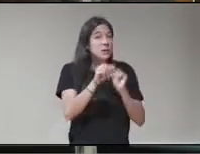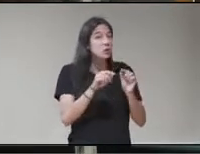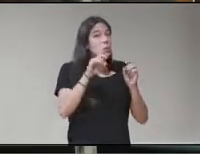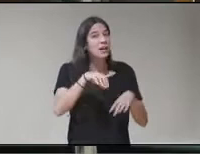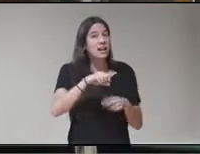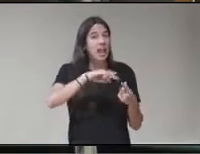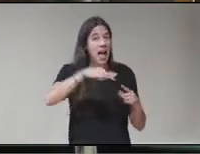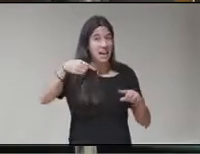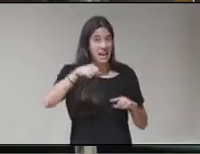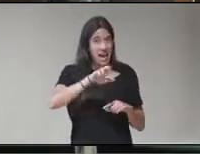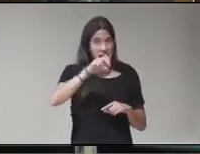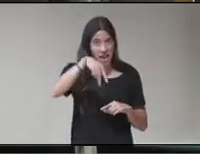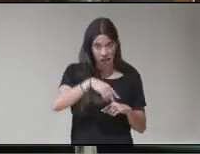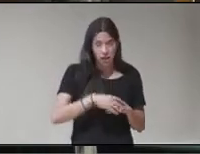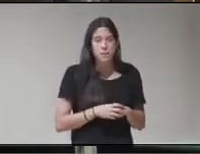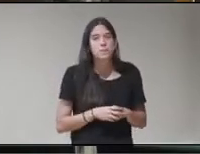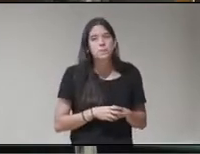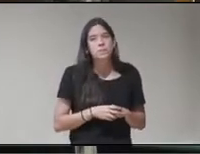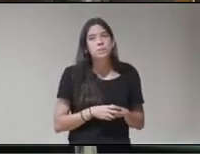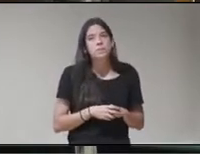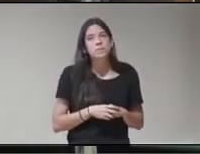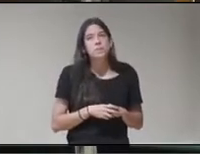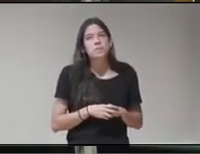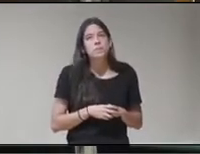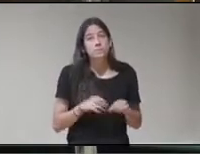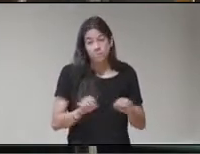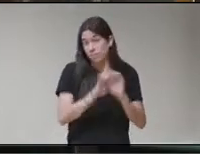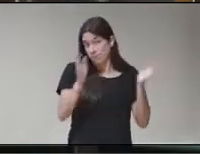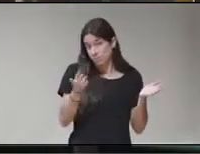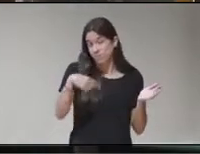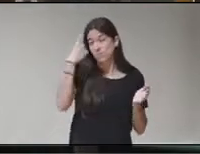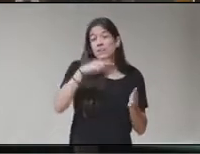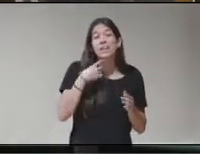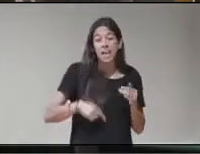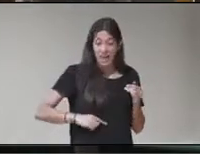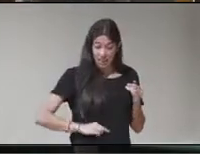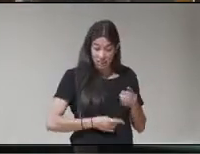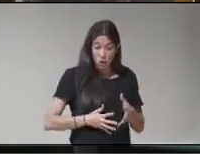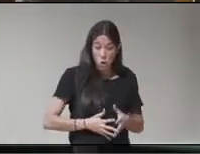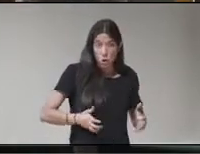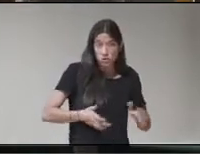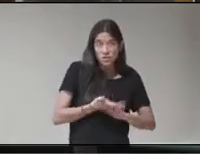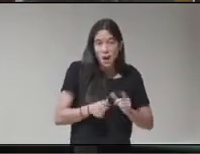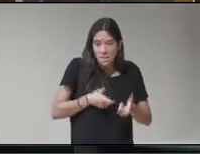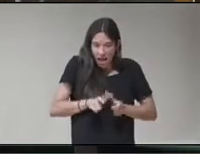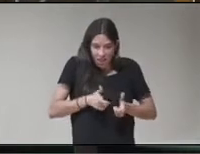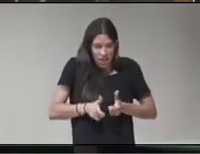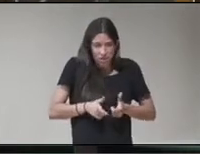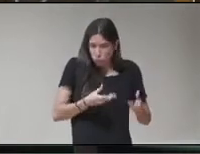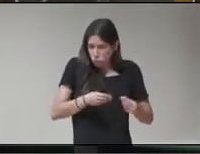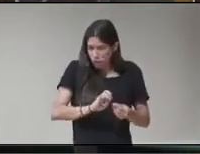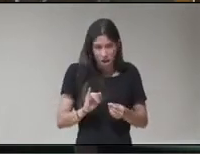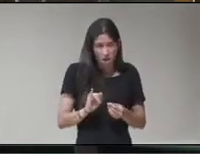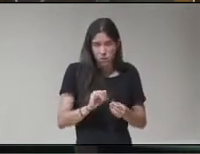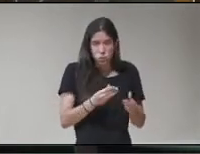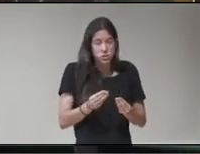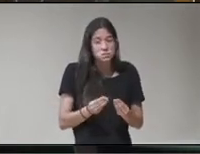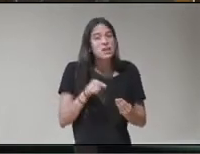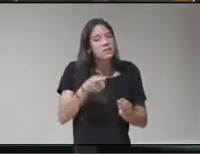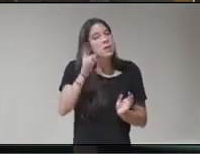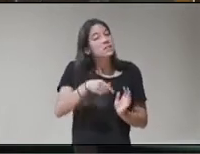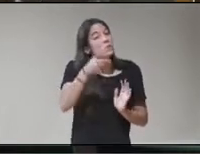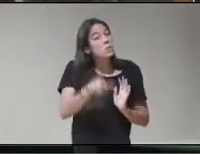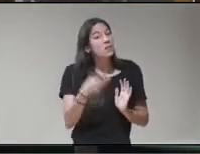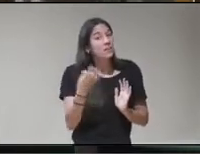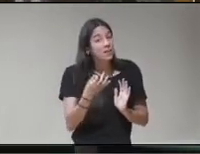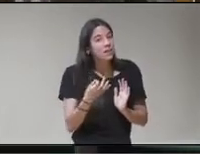picorna, calicivirus o bien reovirus. Claro, como en el intestino grueso hay muchas bacterias, aquí también son muy importantes y abundantes